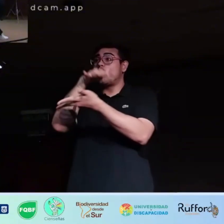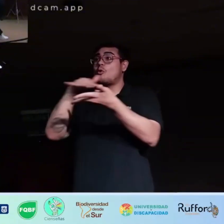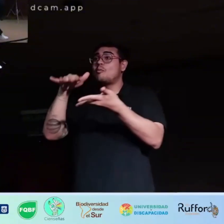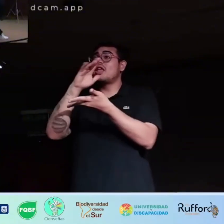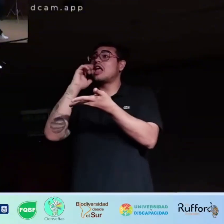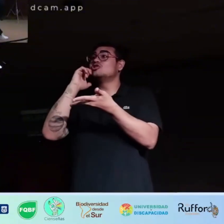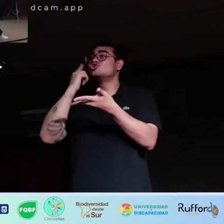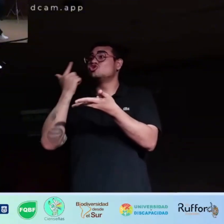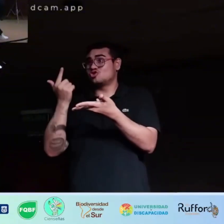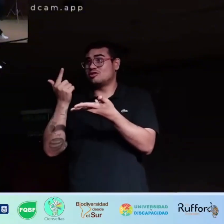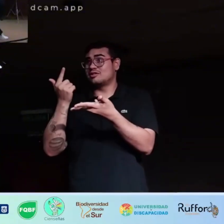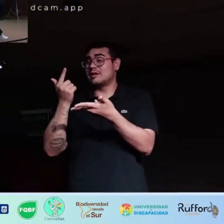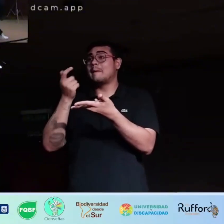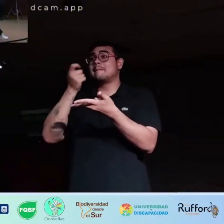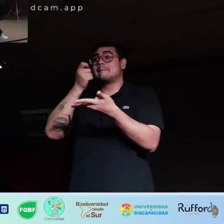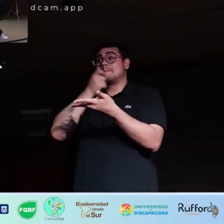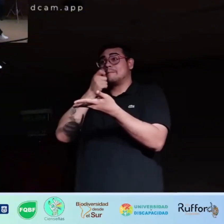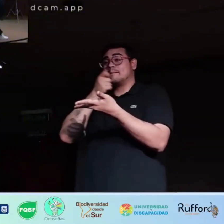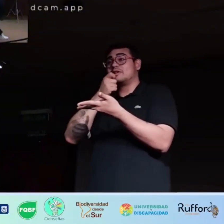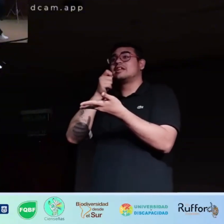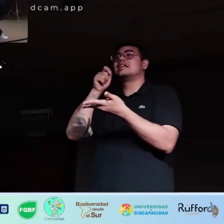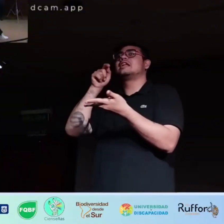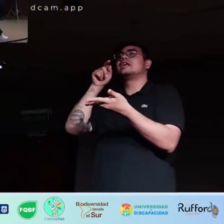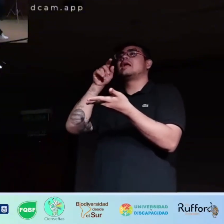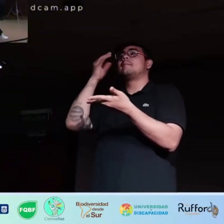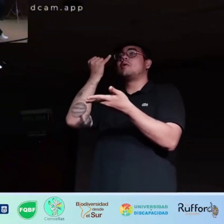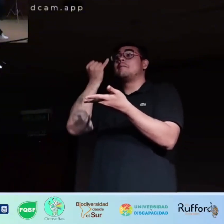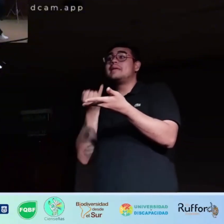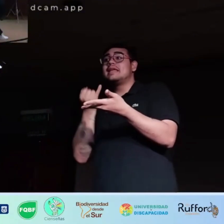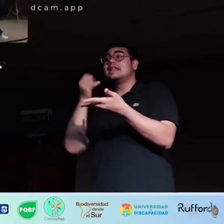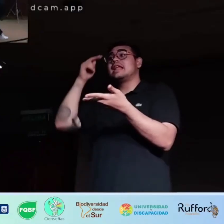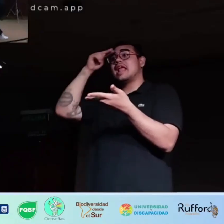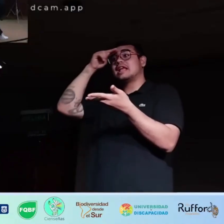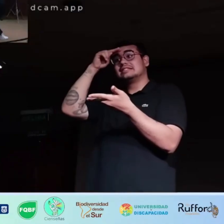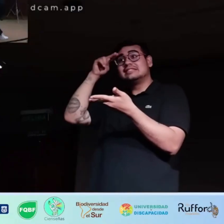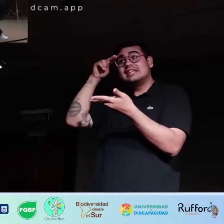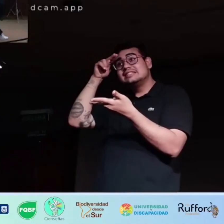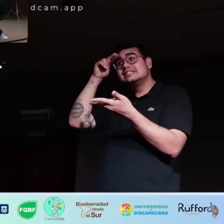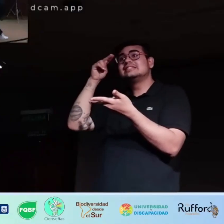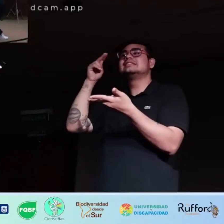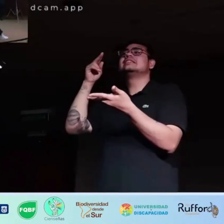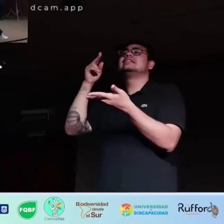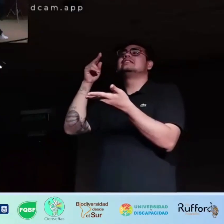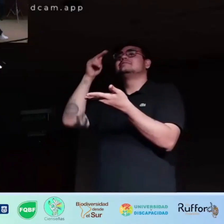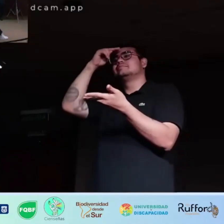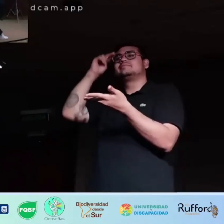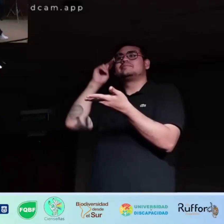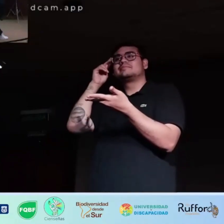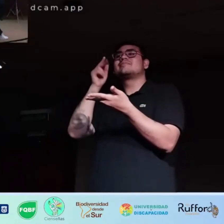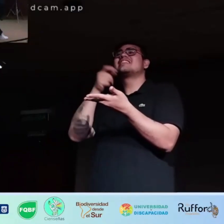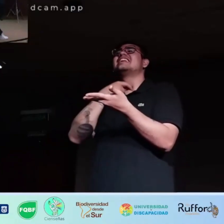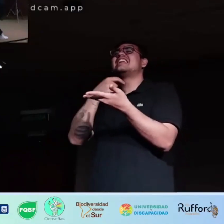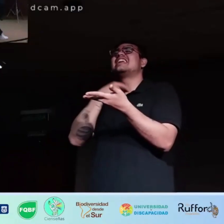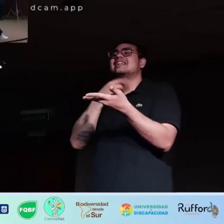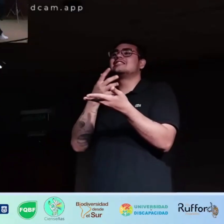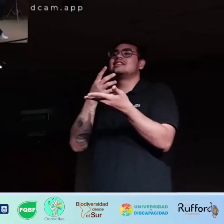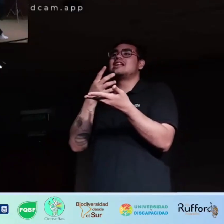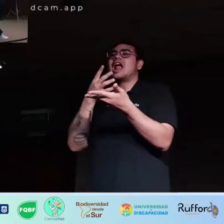de poder, Emily, Ceci, de poder transmitir en una